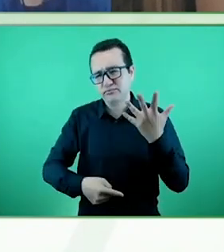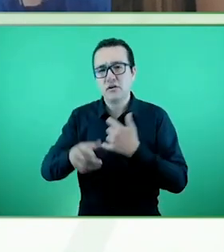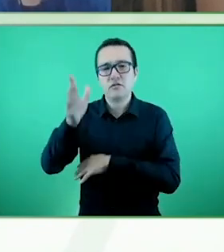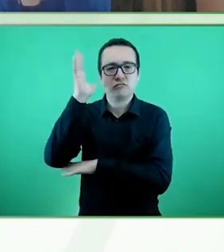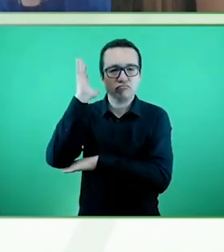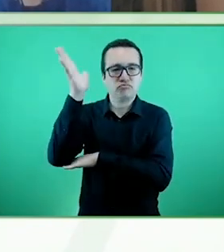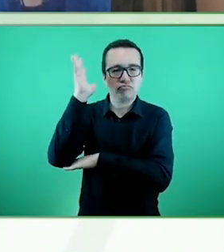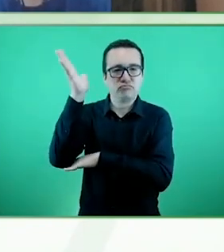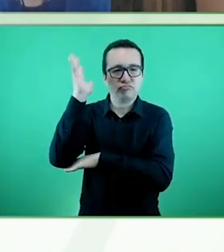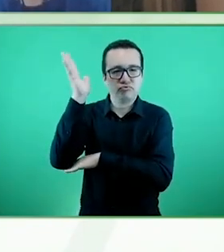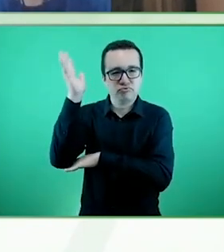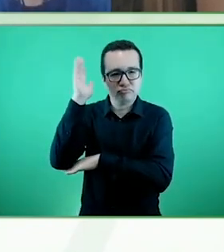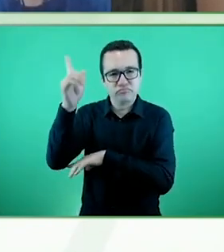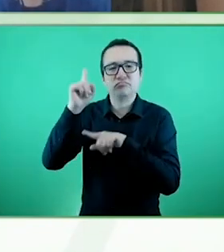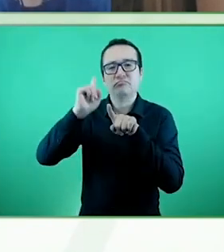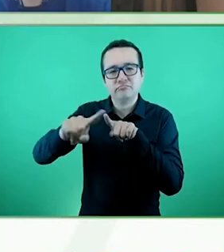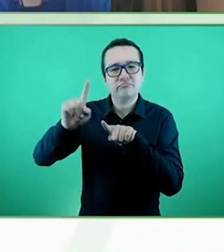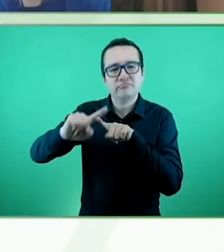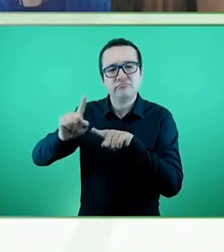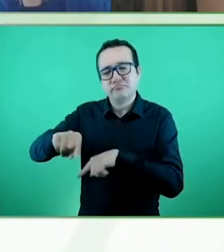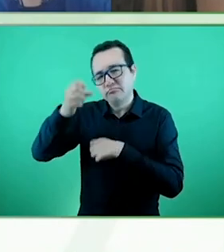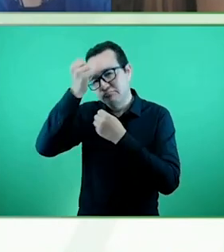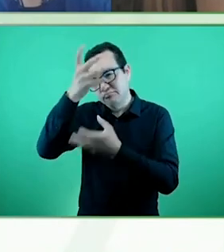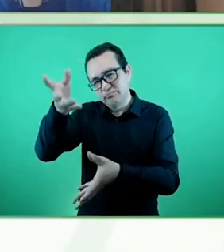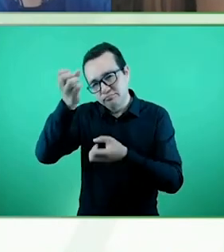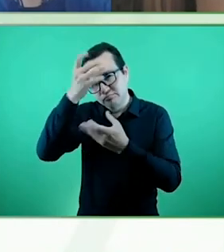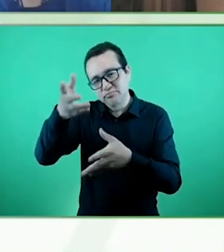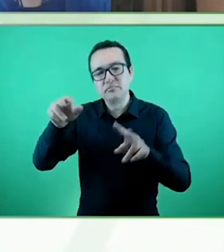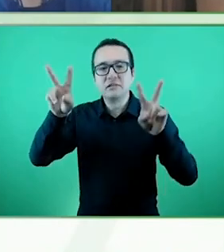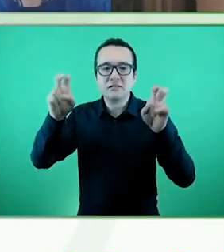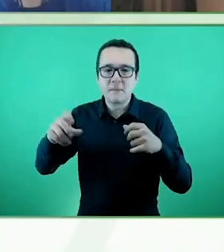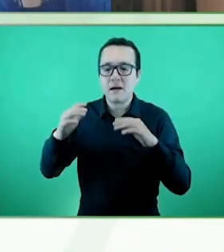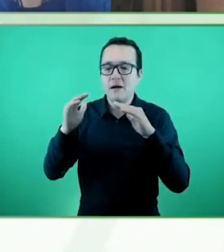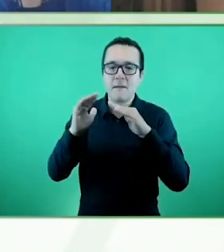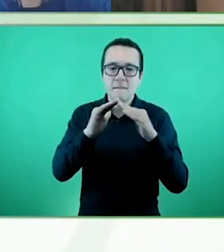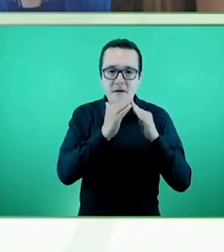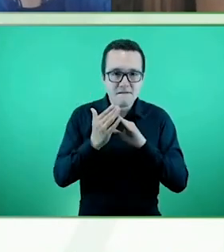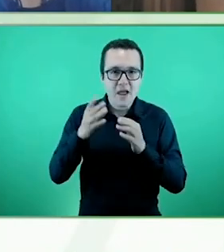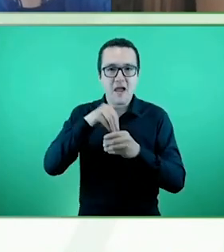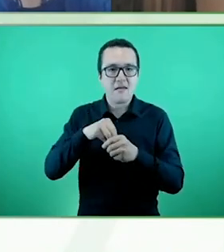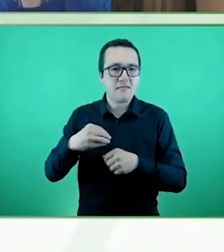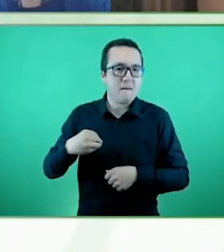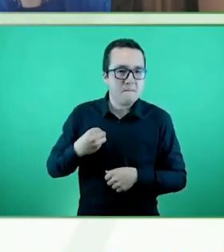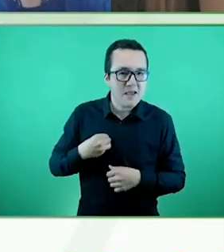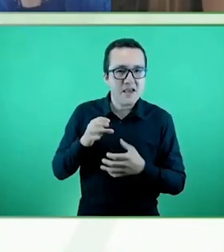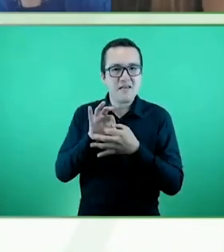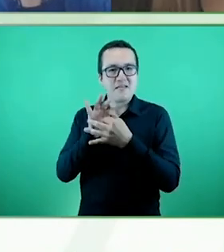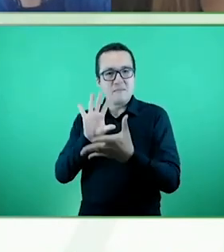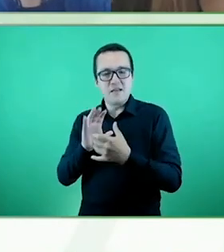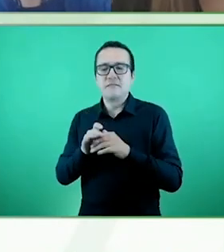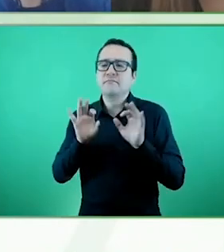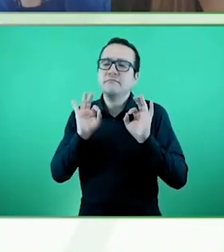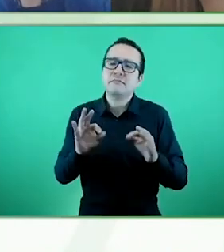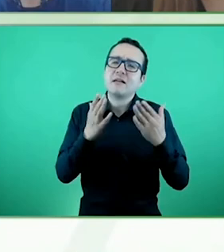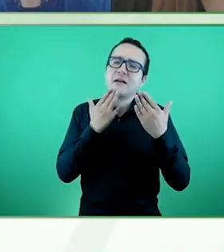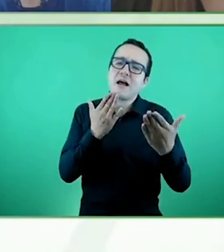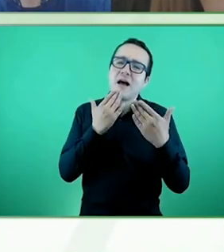conocer en materia de vivienda y en materia de vida independiente. Así que muchas gracias a todos y nos vemos mañana.